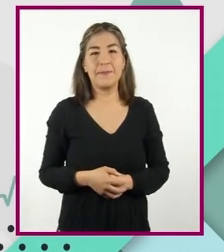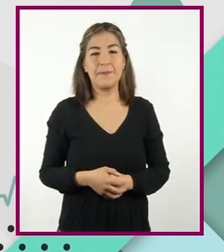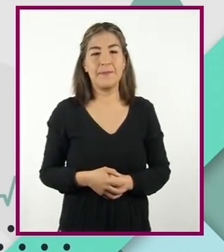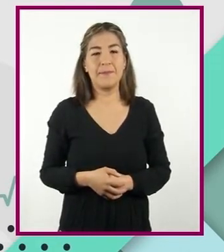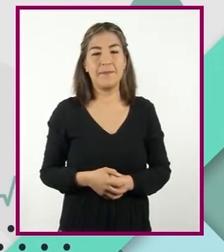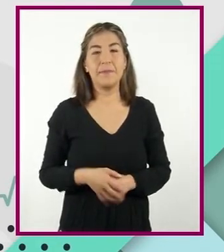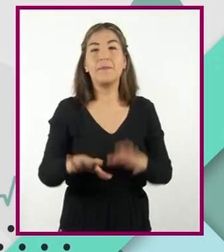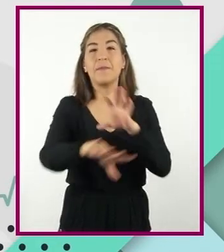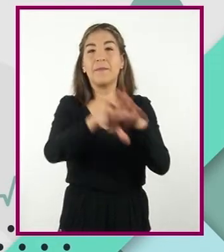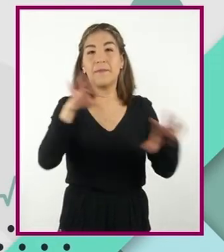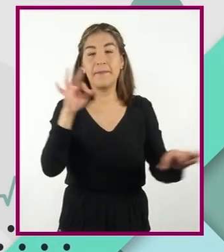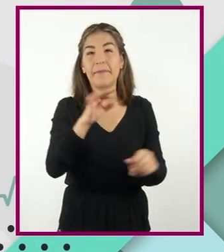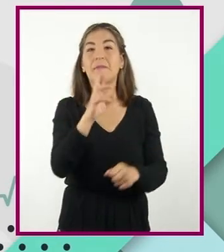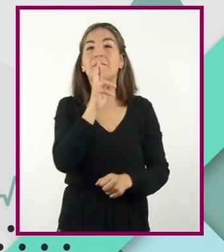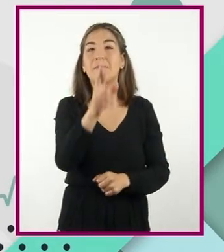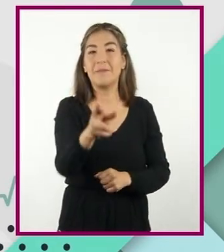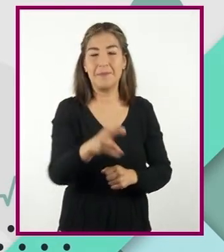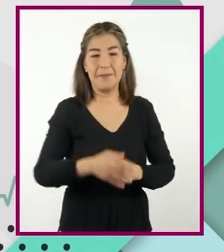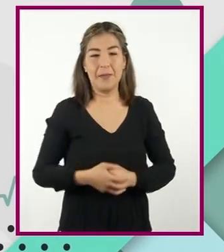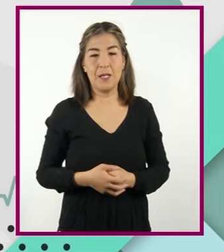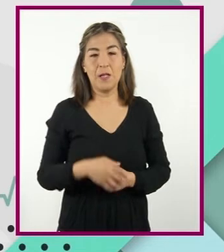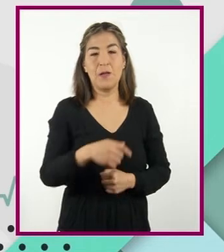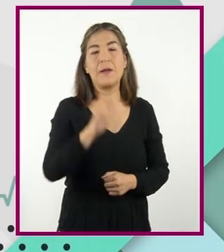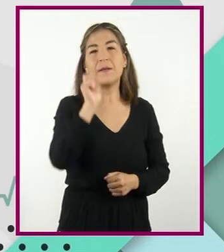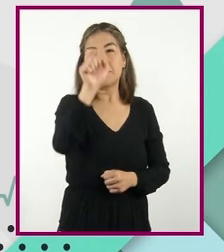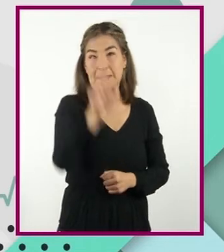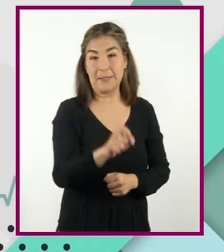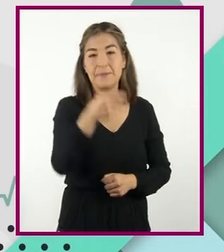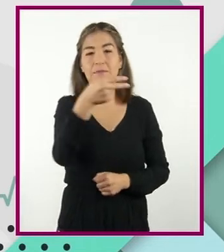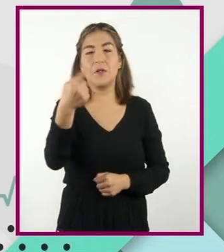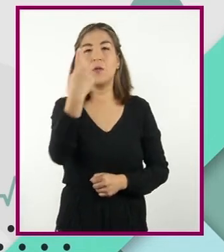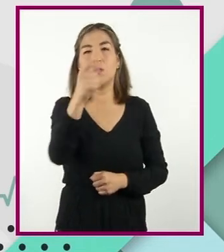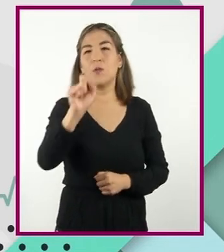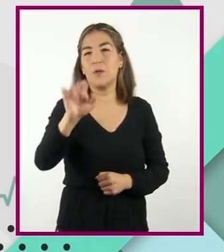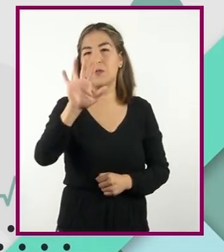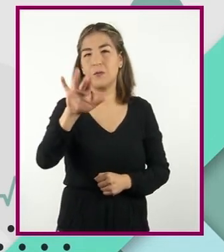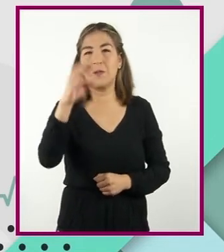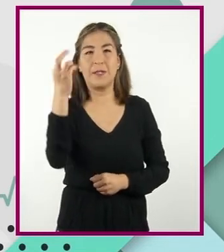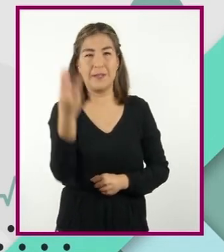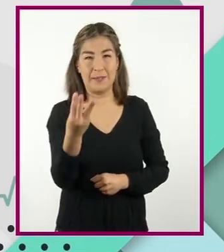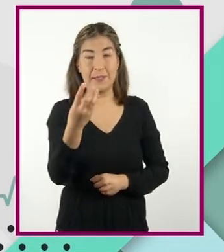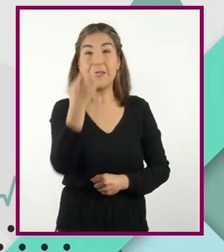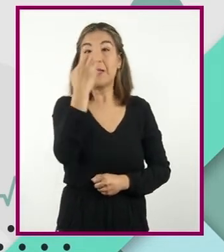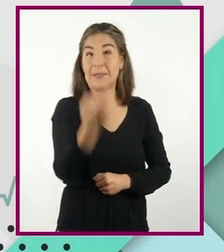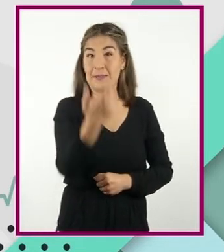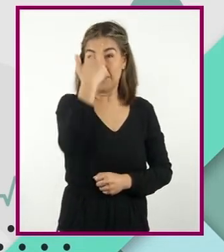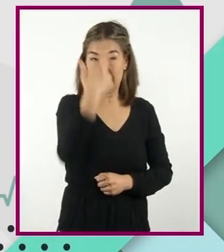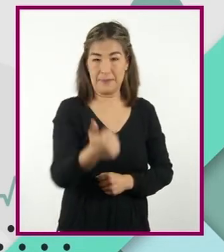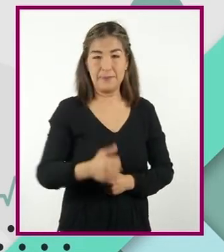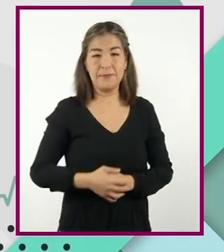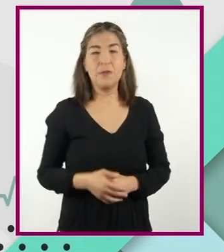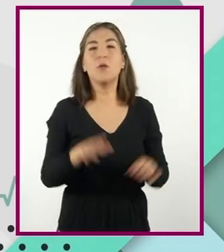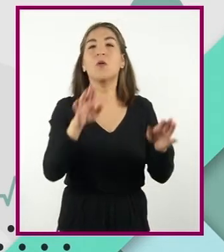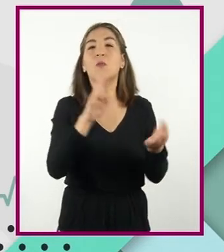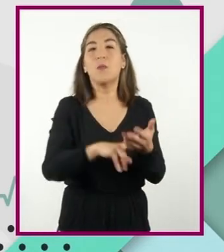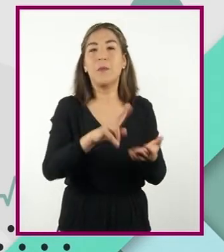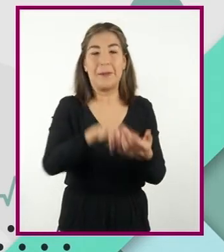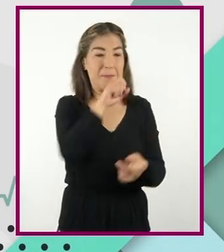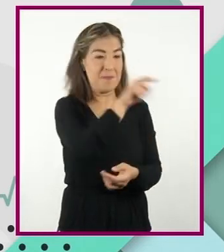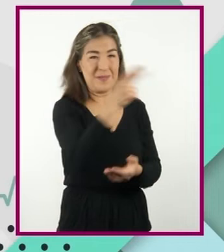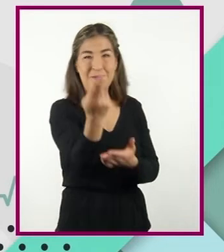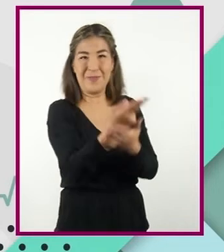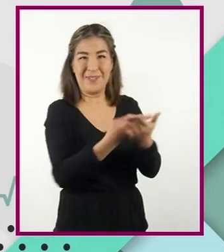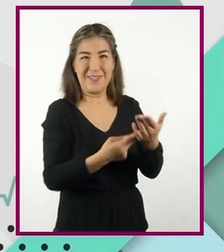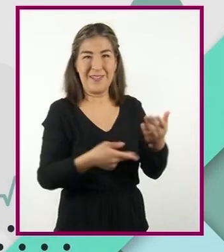200, obtenemos el resultado 1.53. Por lo tanto, el valor de la medida en el dibujo